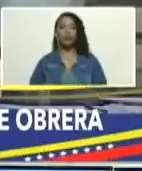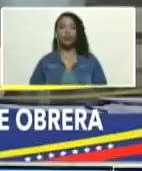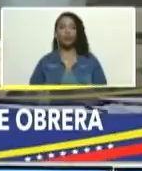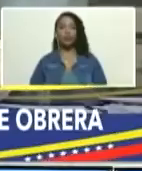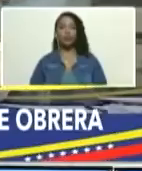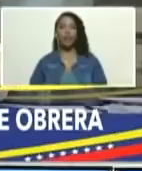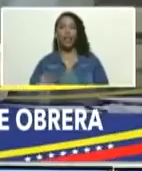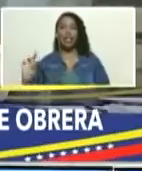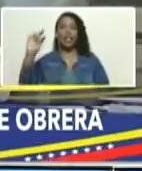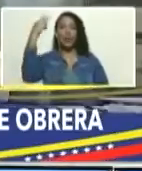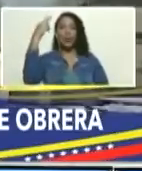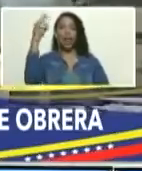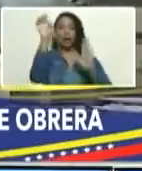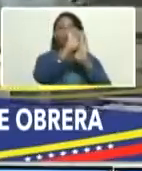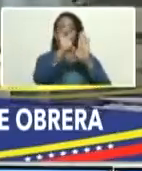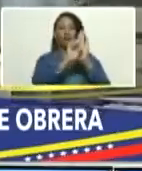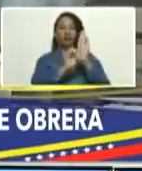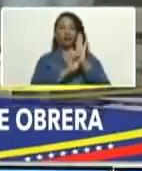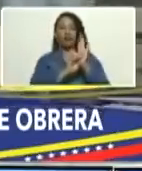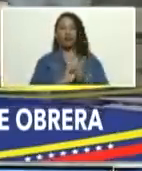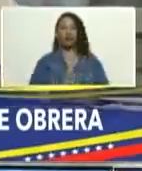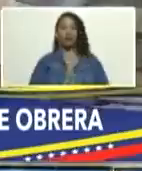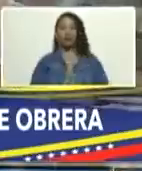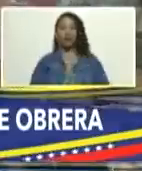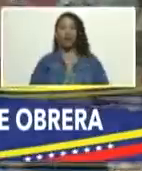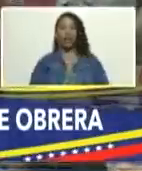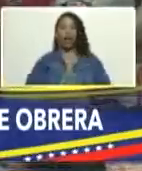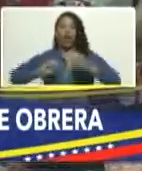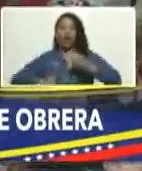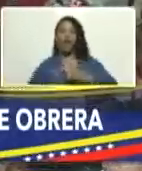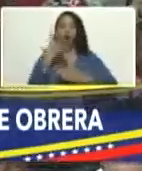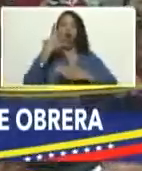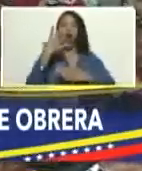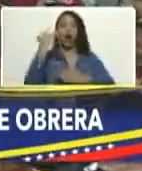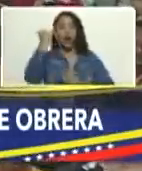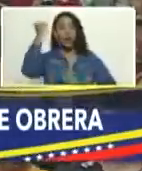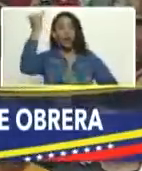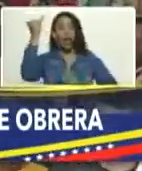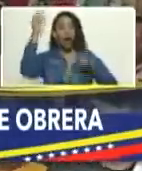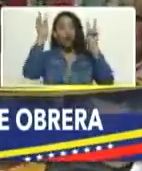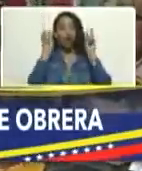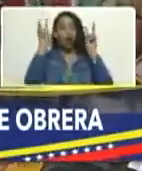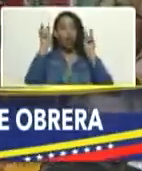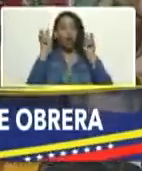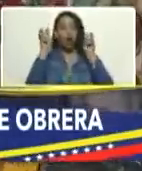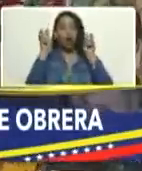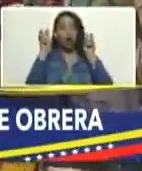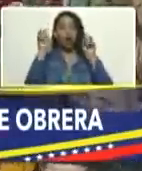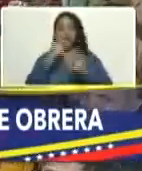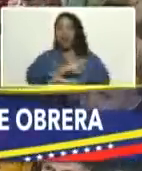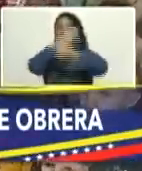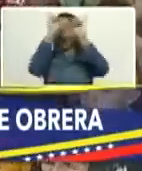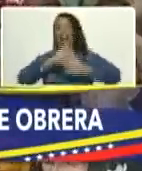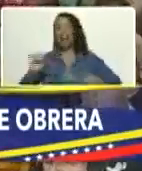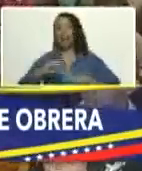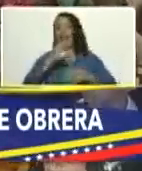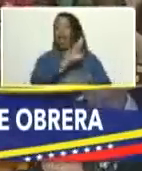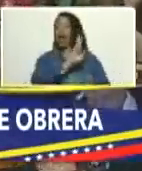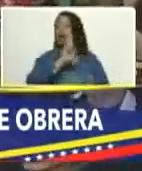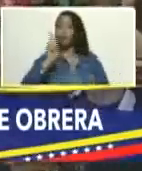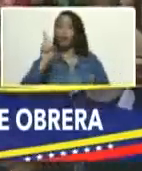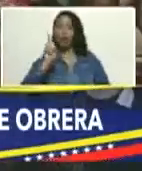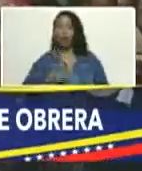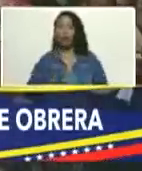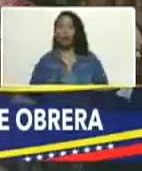La segunda etapa de la refundación creadora y feliz de la República.